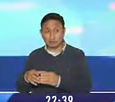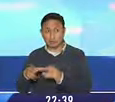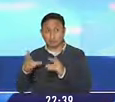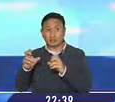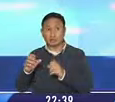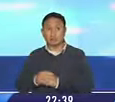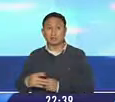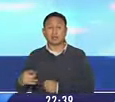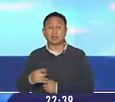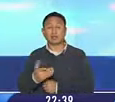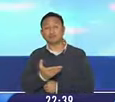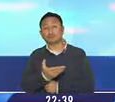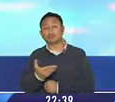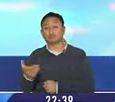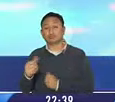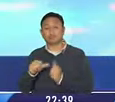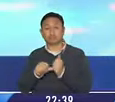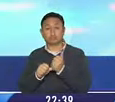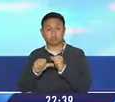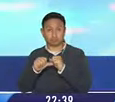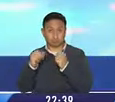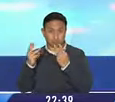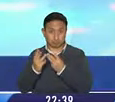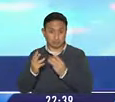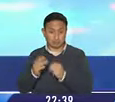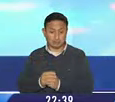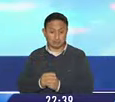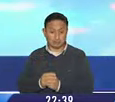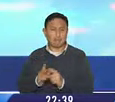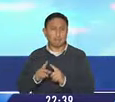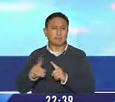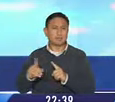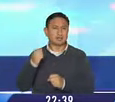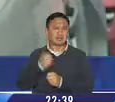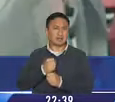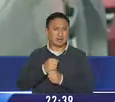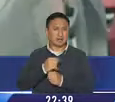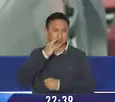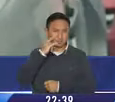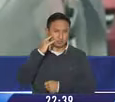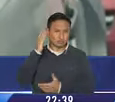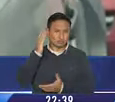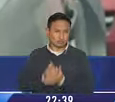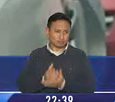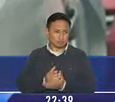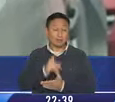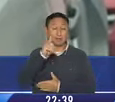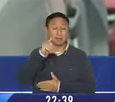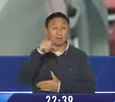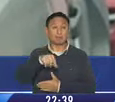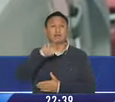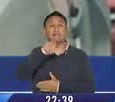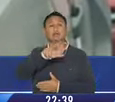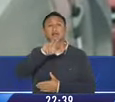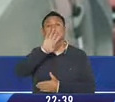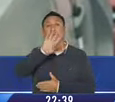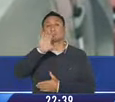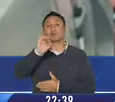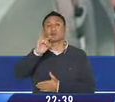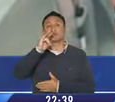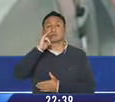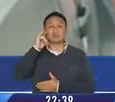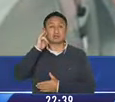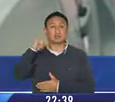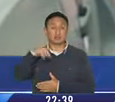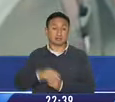de mendicidad del MIES. Sin embargo, en erradicación del trabajo infantil tenemos 1.340 menores